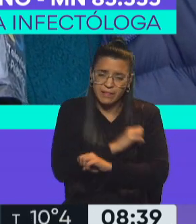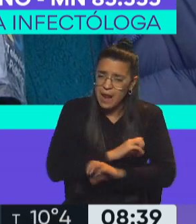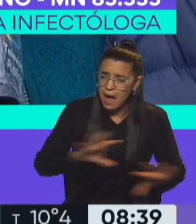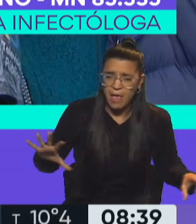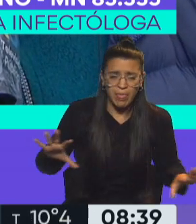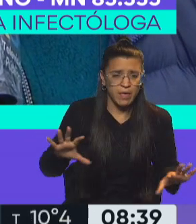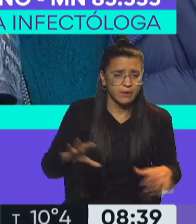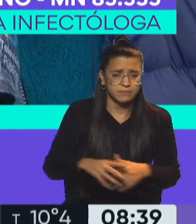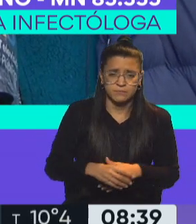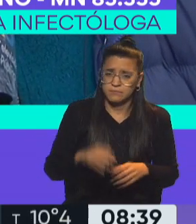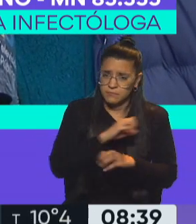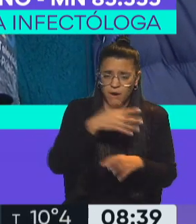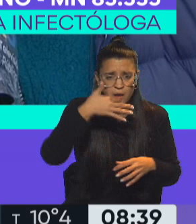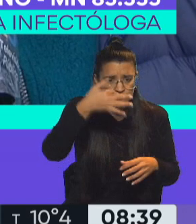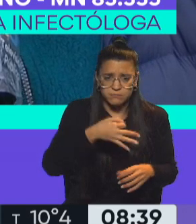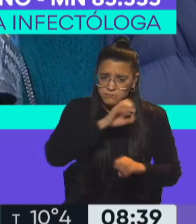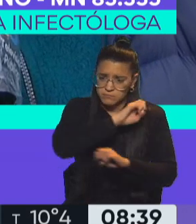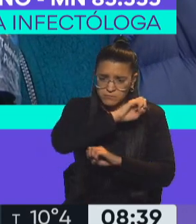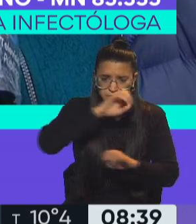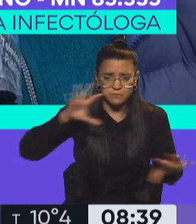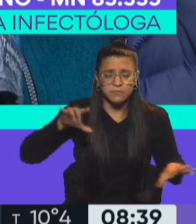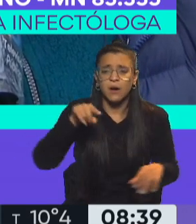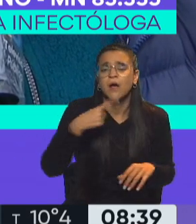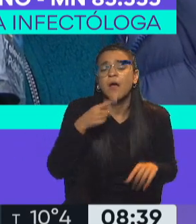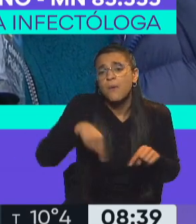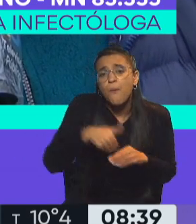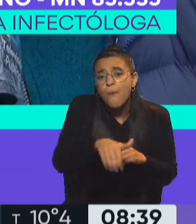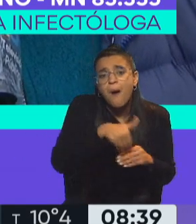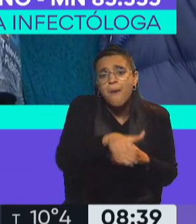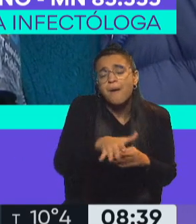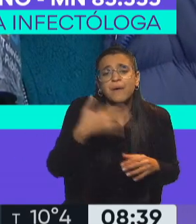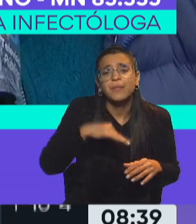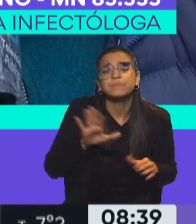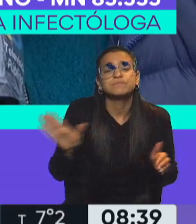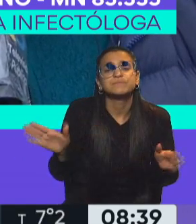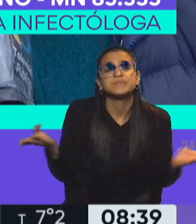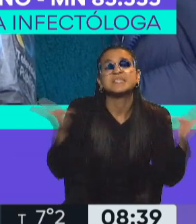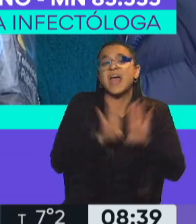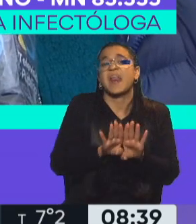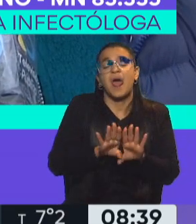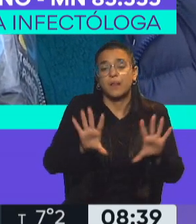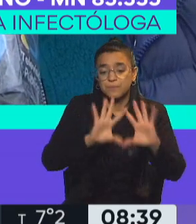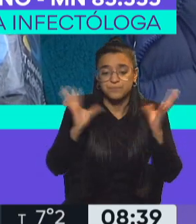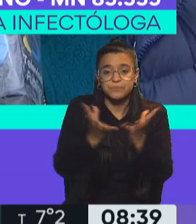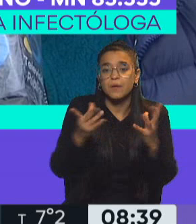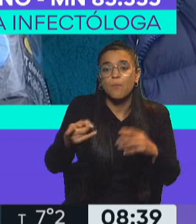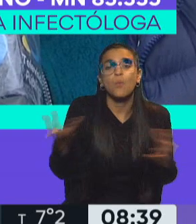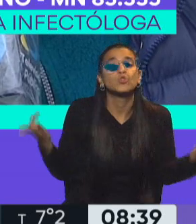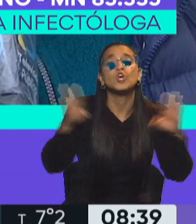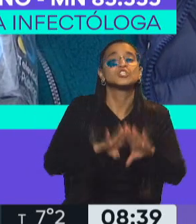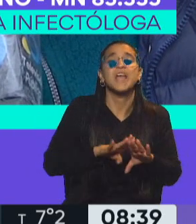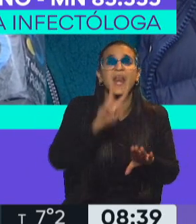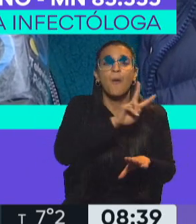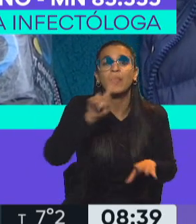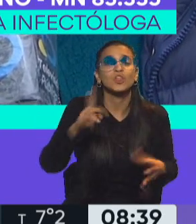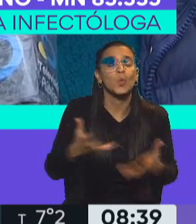tragedias verdaderamente, en algún momento se va a tener que plantear cerrar el mundo 21 días, porque